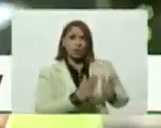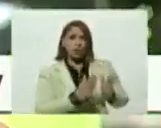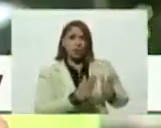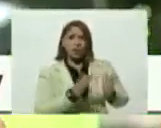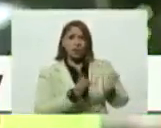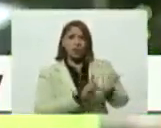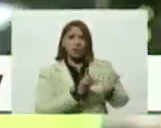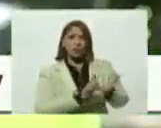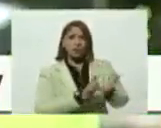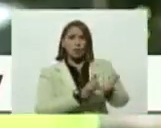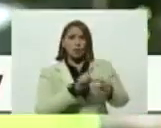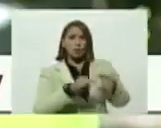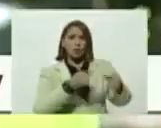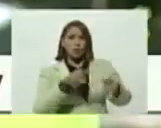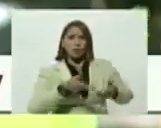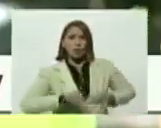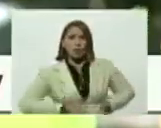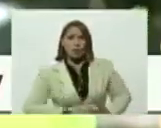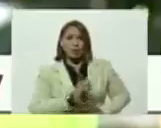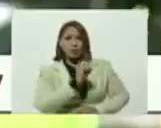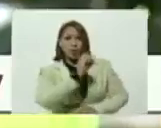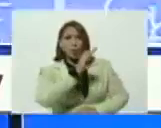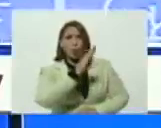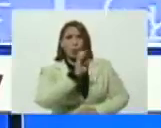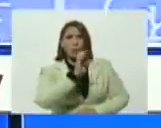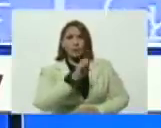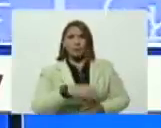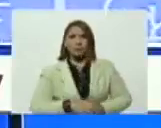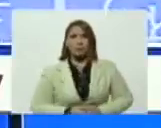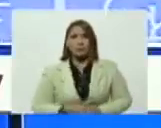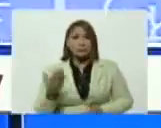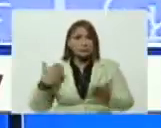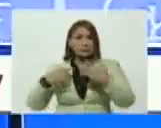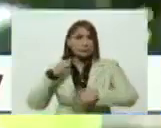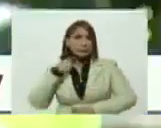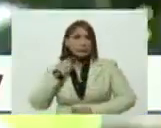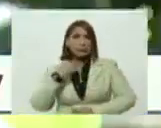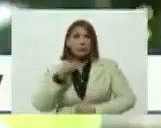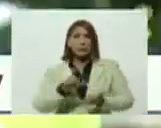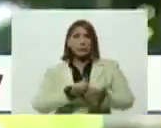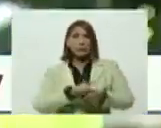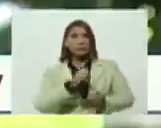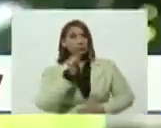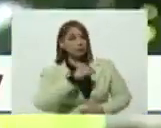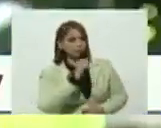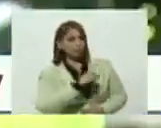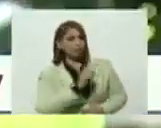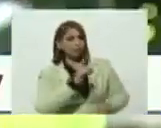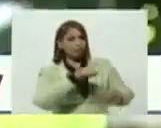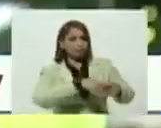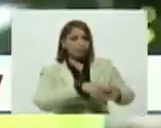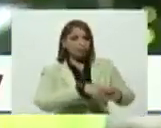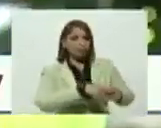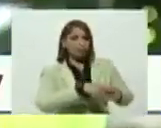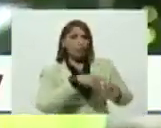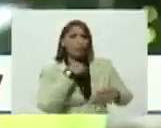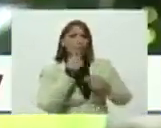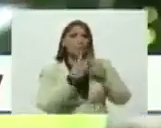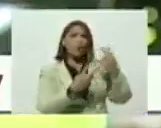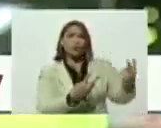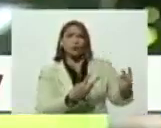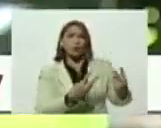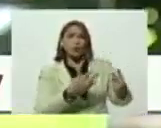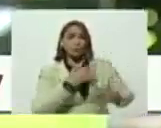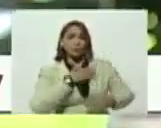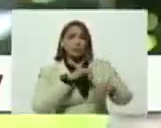Media, luego nace la OVE. Yo ¿Tú vienes de esa época del liceo? Sí, yo vengo de haber formado, era vocera de mi